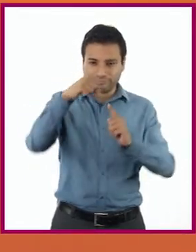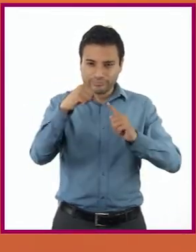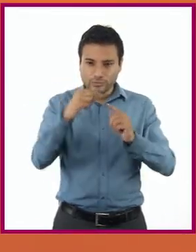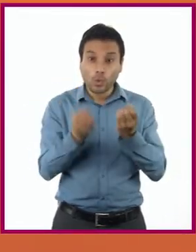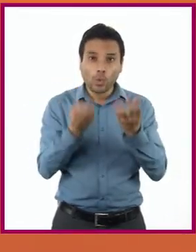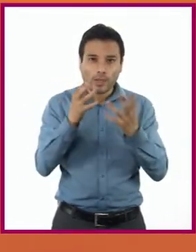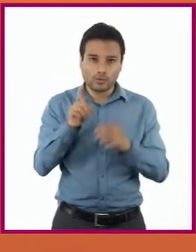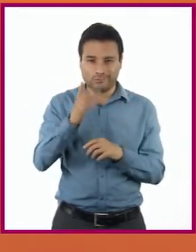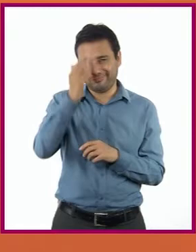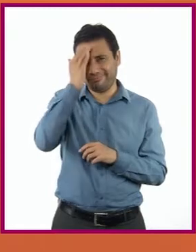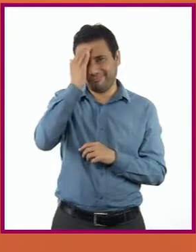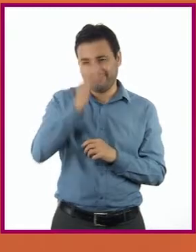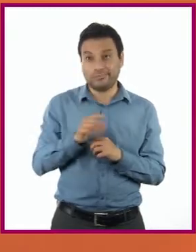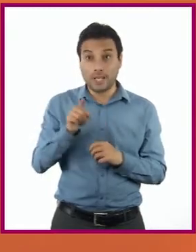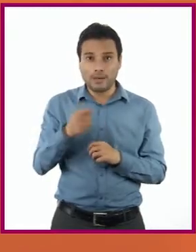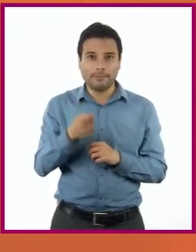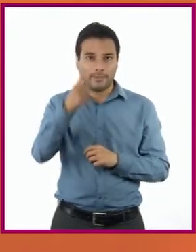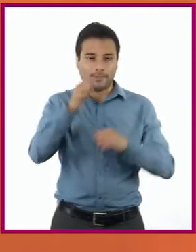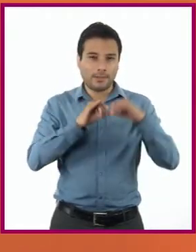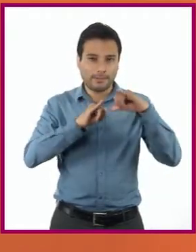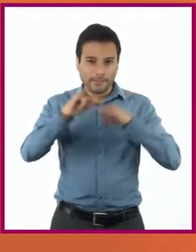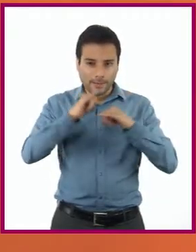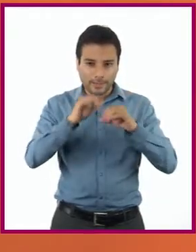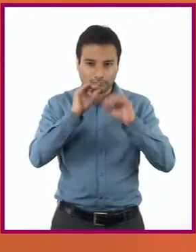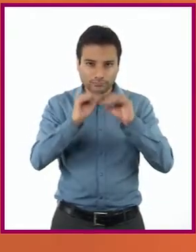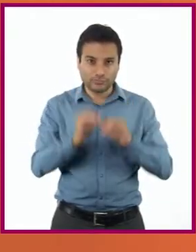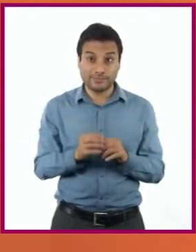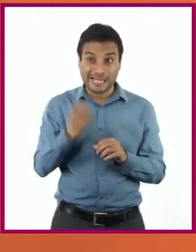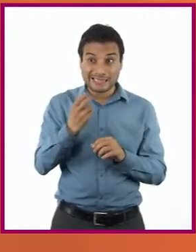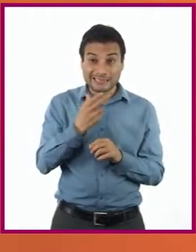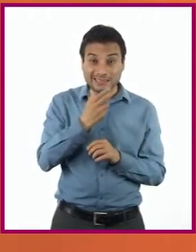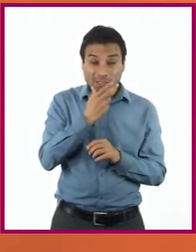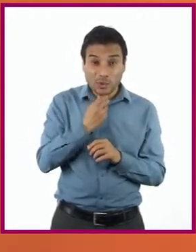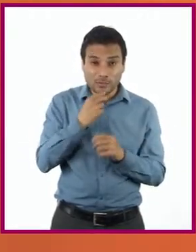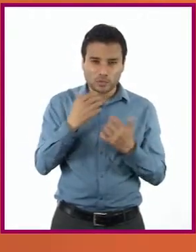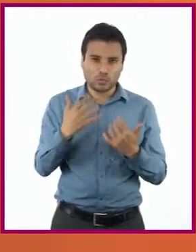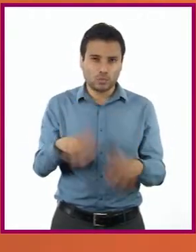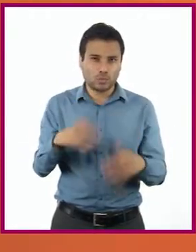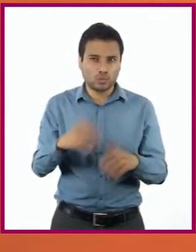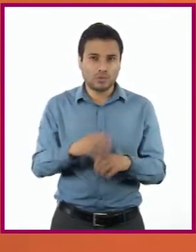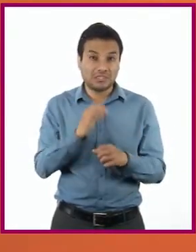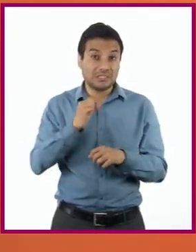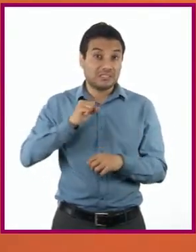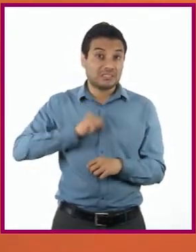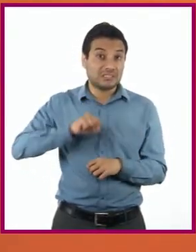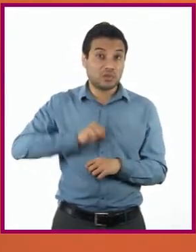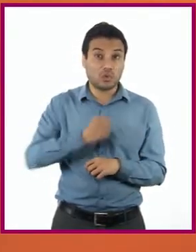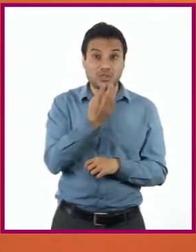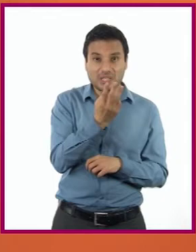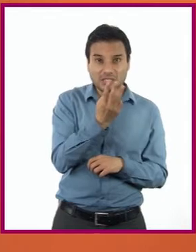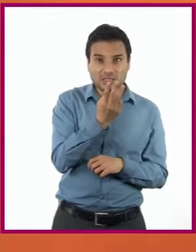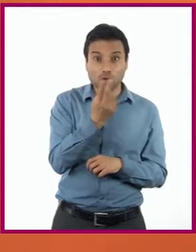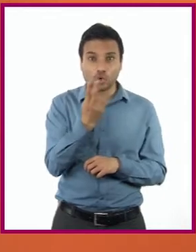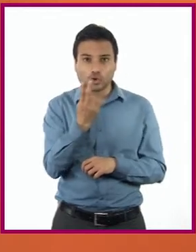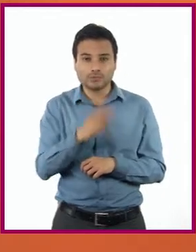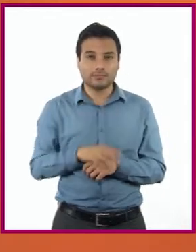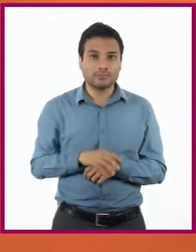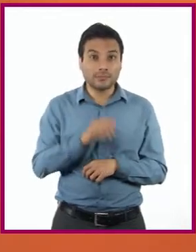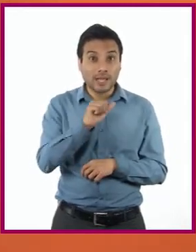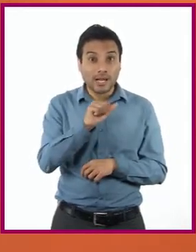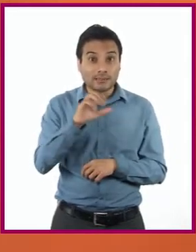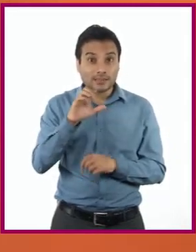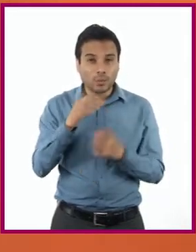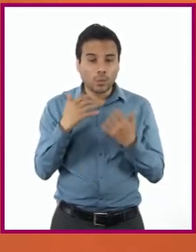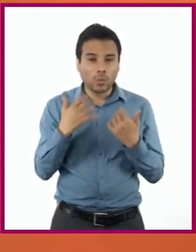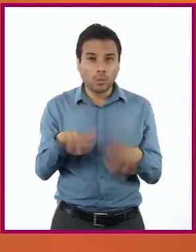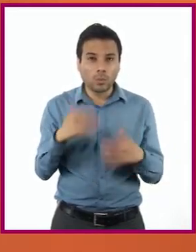¡Muy impresionante! Recordemos que Eratóstenes hizo todo esto entre el siglo III y el siglo II antes de nuestra